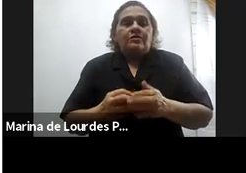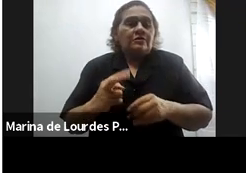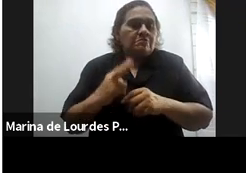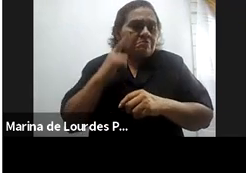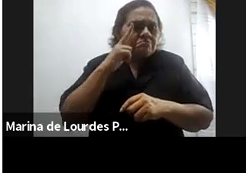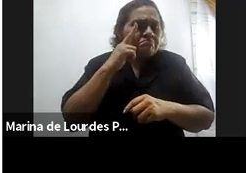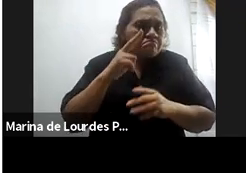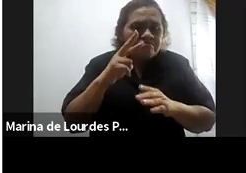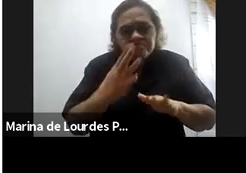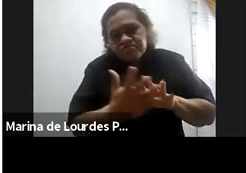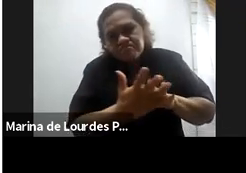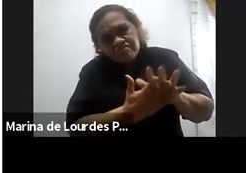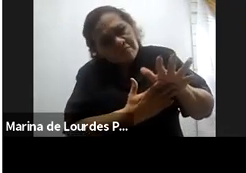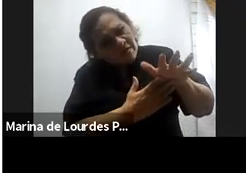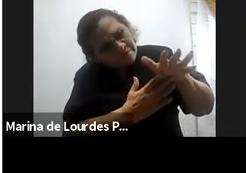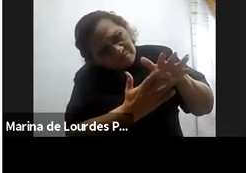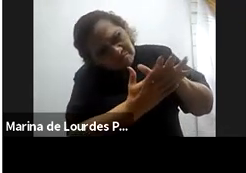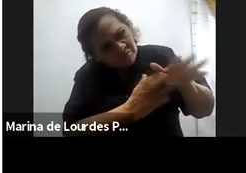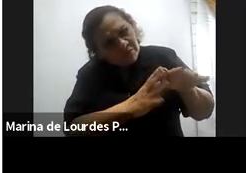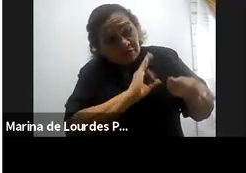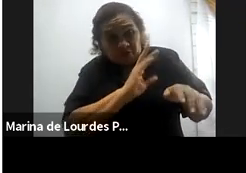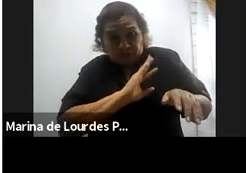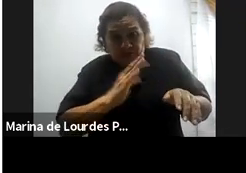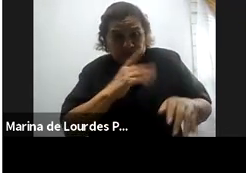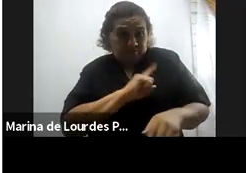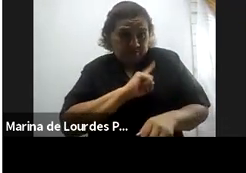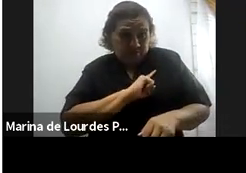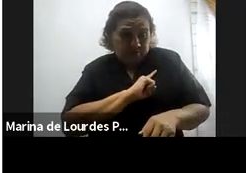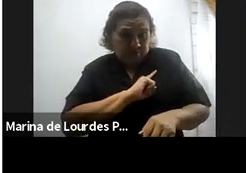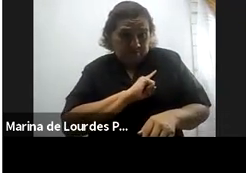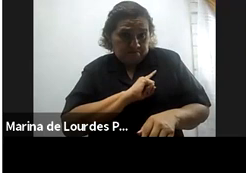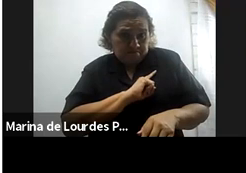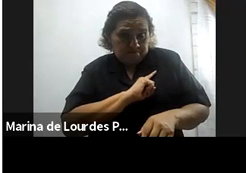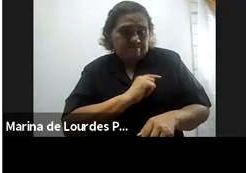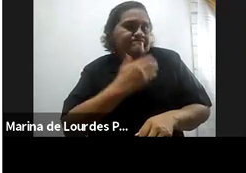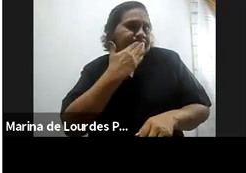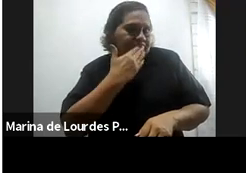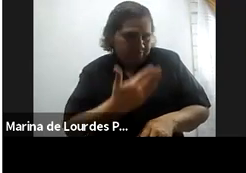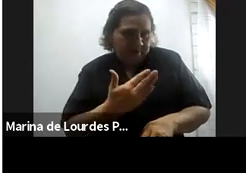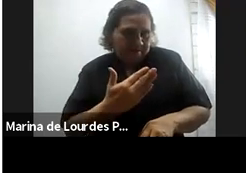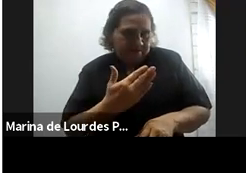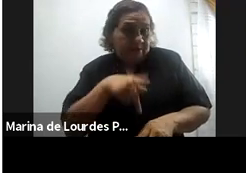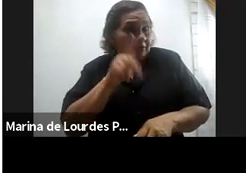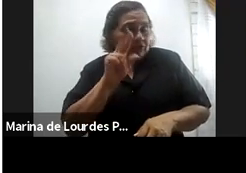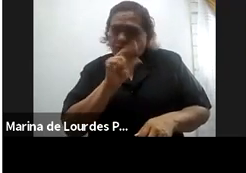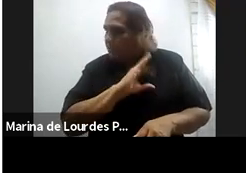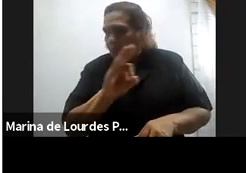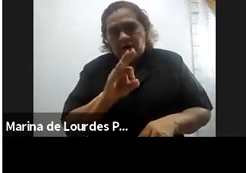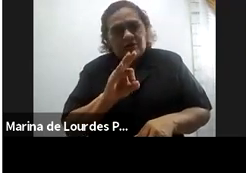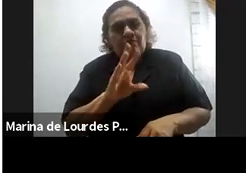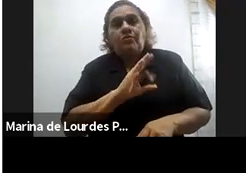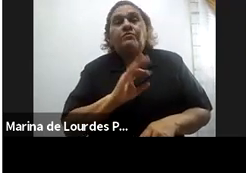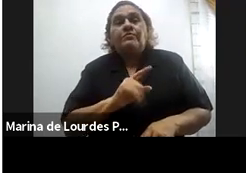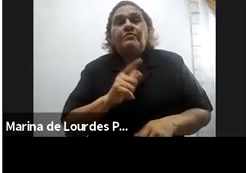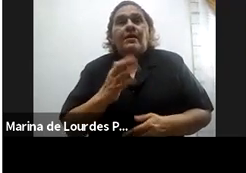los pies. Si yo puedo hacerla sola, ¿no? De manera independiente, qué bueno. Pero si no, podemos pedir